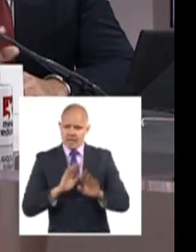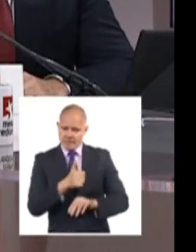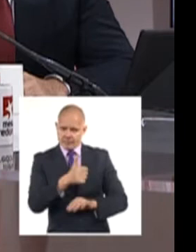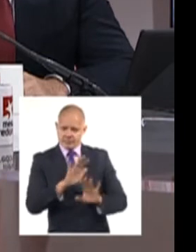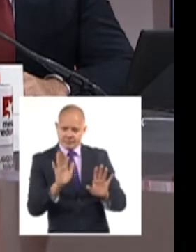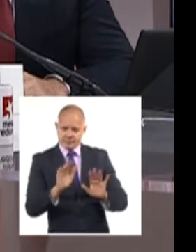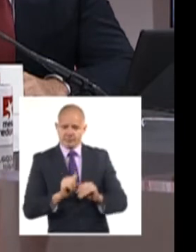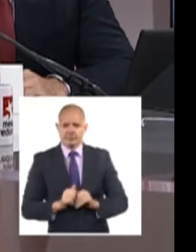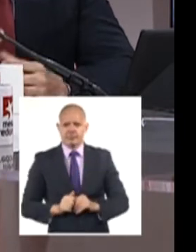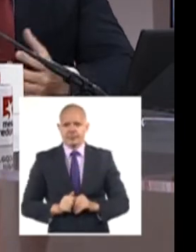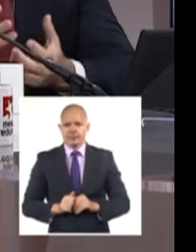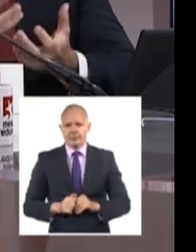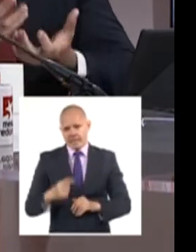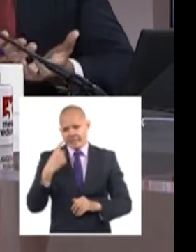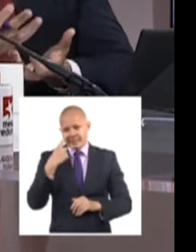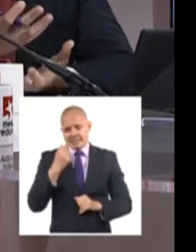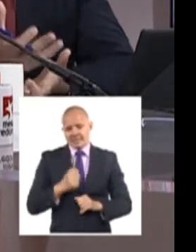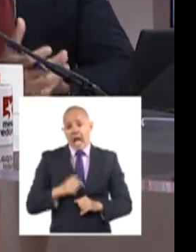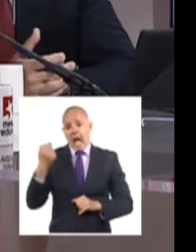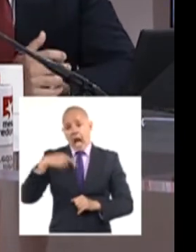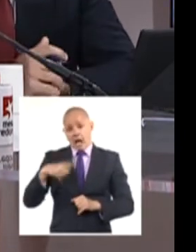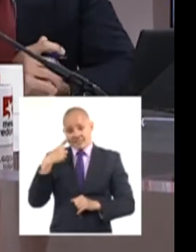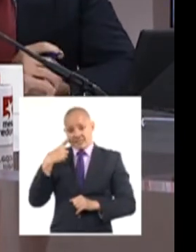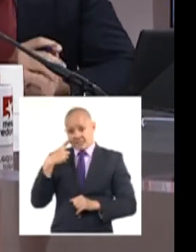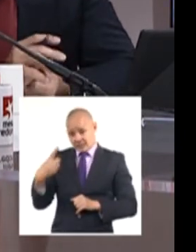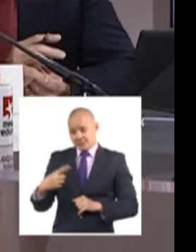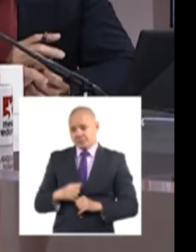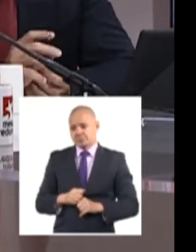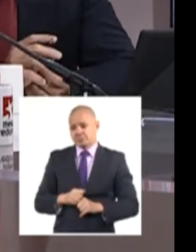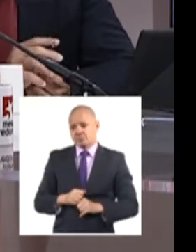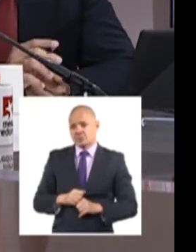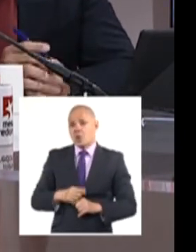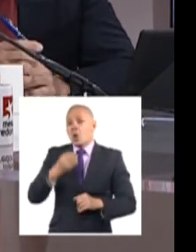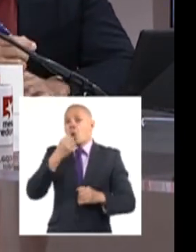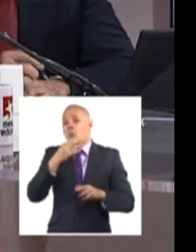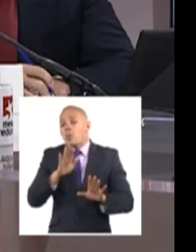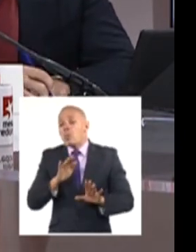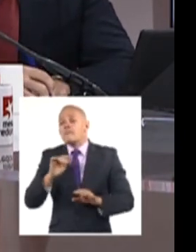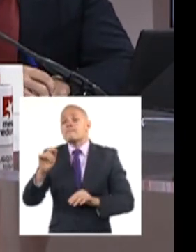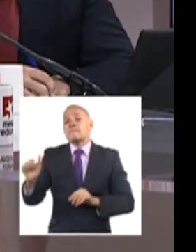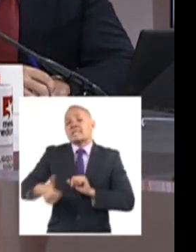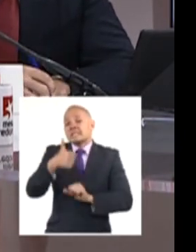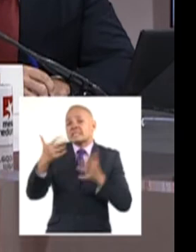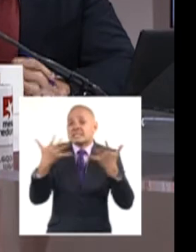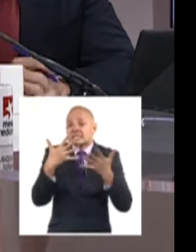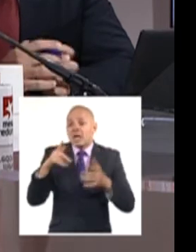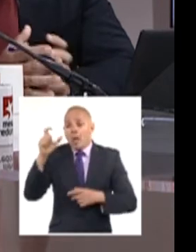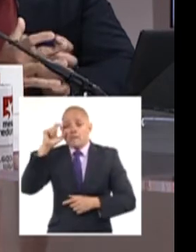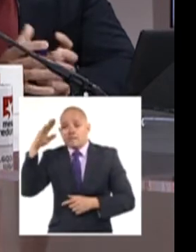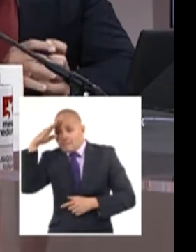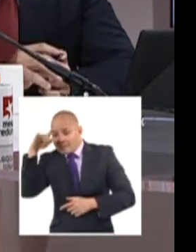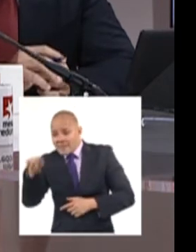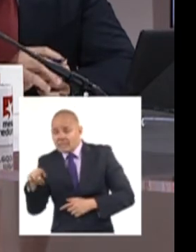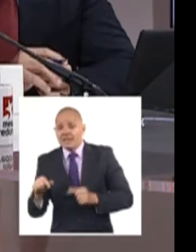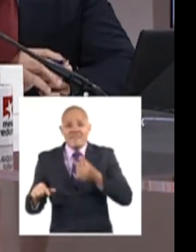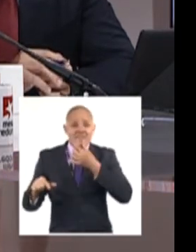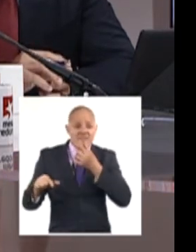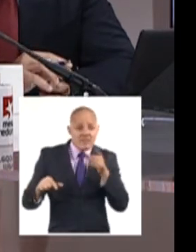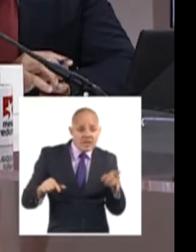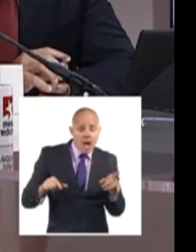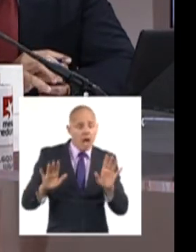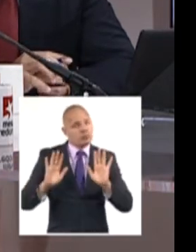enormes desafíos que le van a caer sobre las manos al próximo presidente de colombia regresando bueno la pregunta de